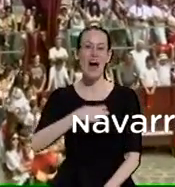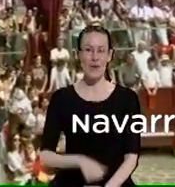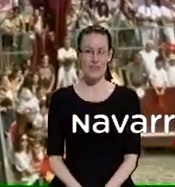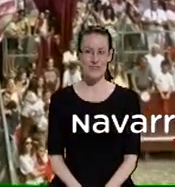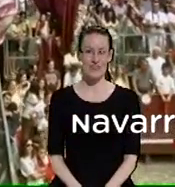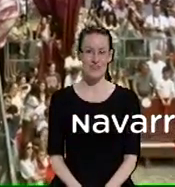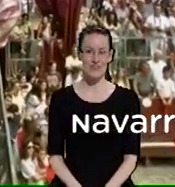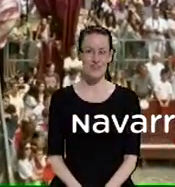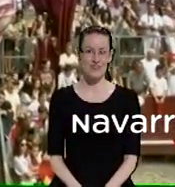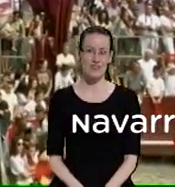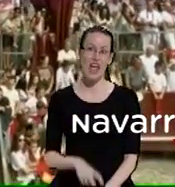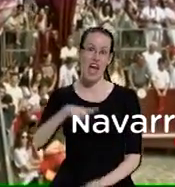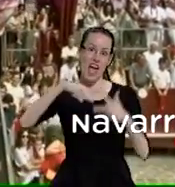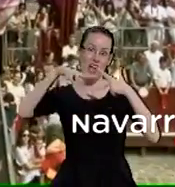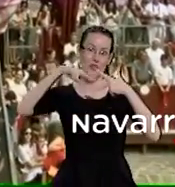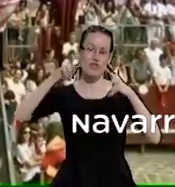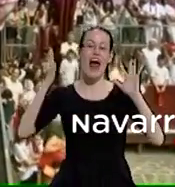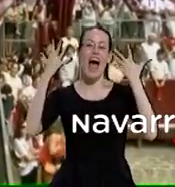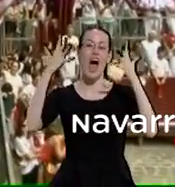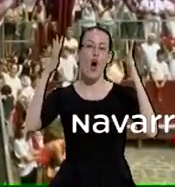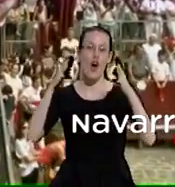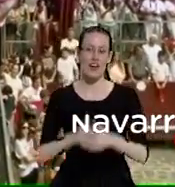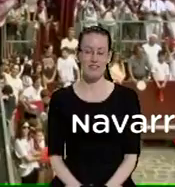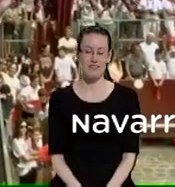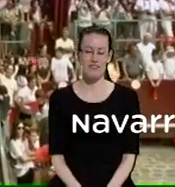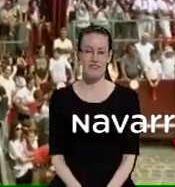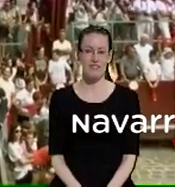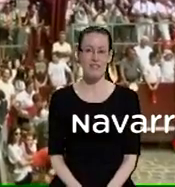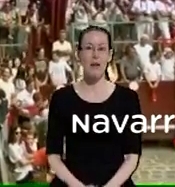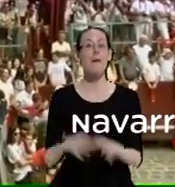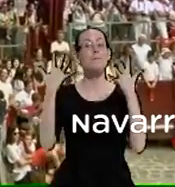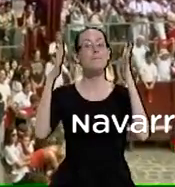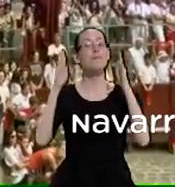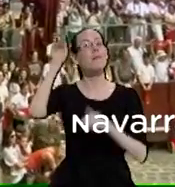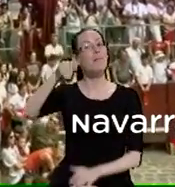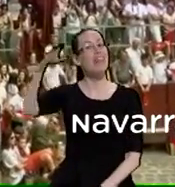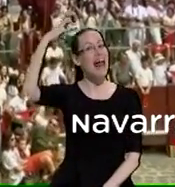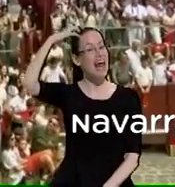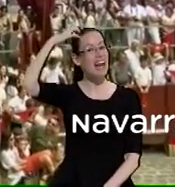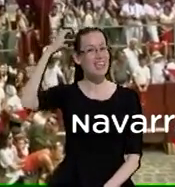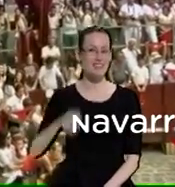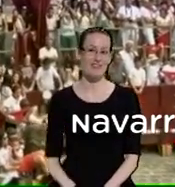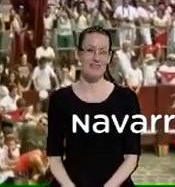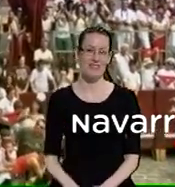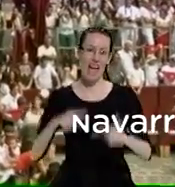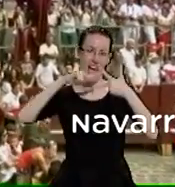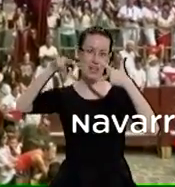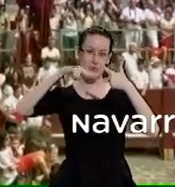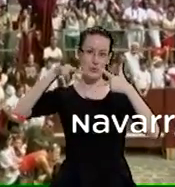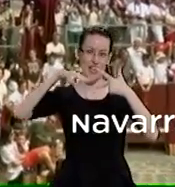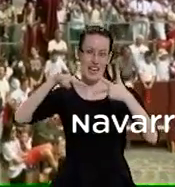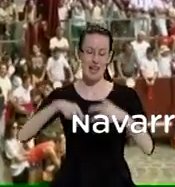¡Viva! ¡Bona Galés! ¡Bona! ¡Viva Puente la Reina! ¡Viva! ¡Bona Santiago!